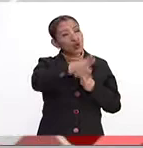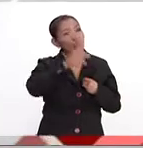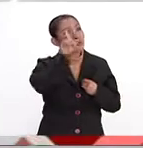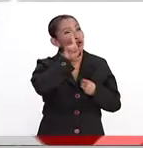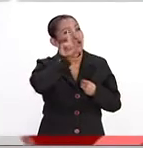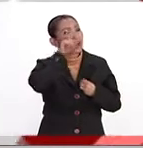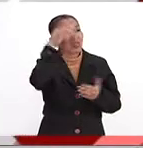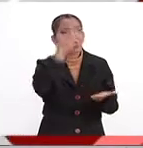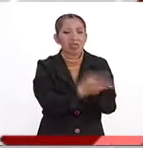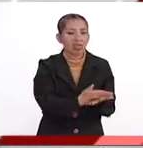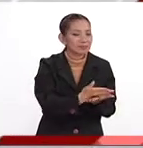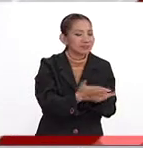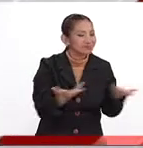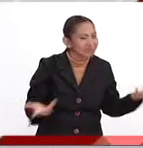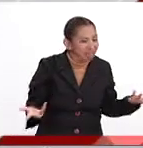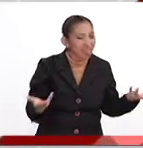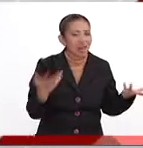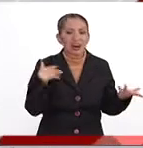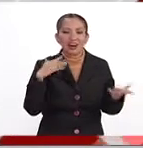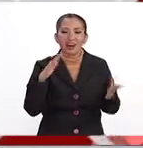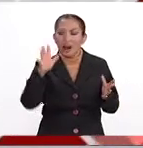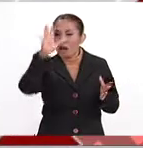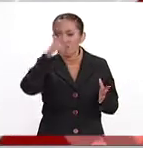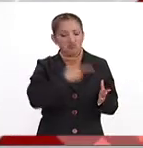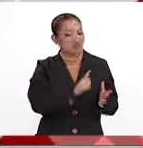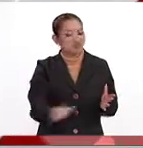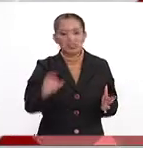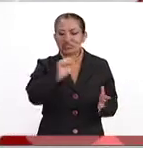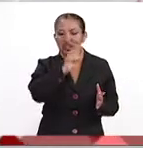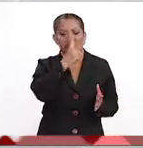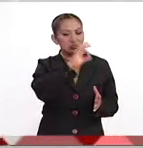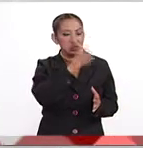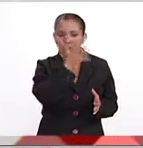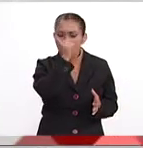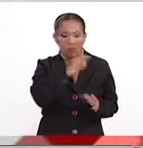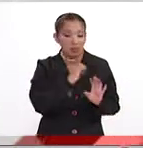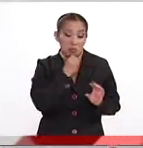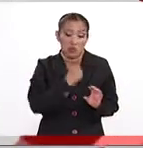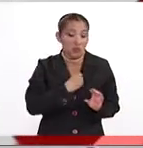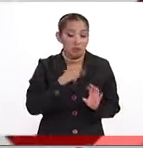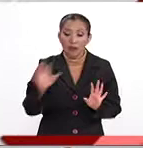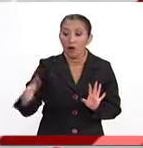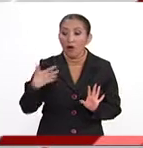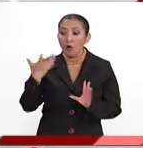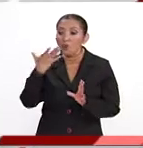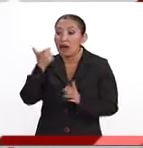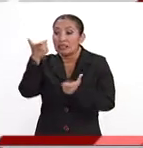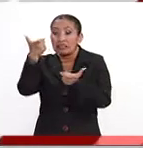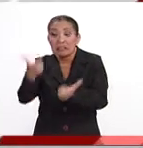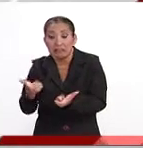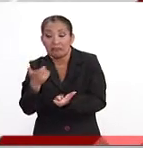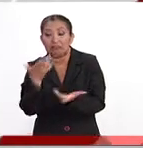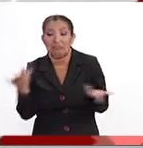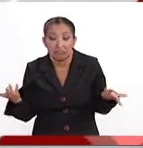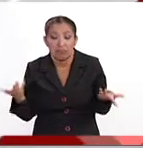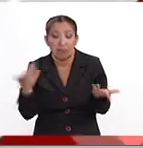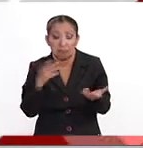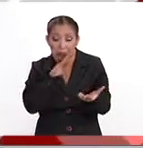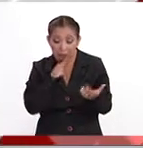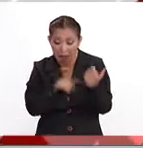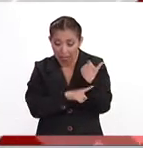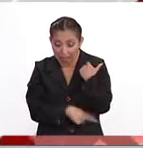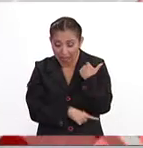la mujer se vean afectados, niveles de desacuerdo 62%, y escasez de recursos,